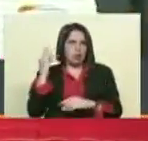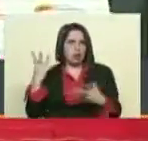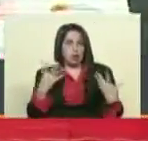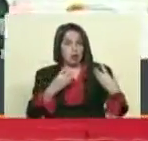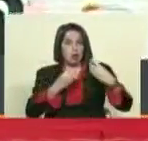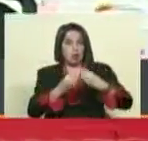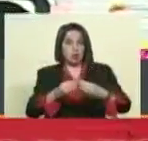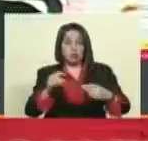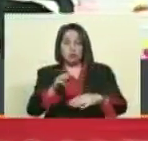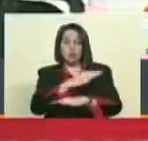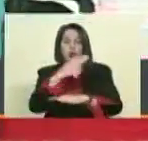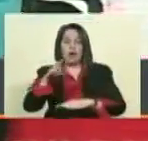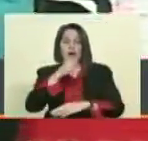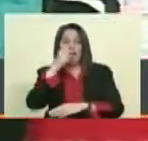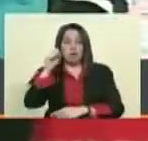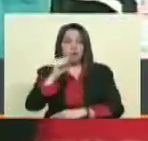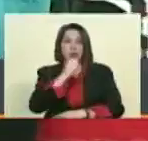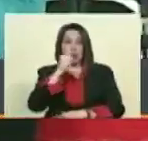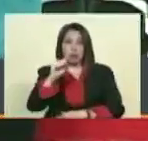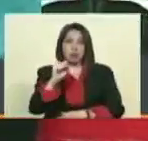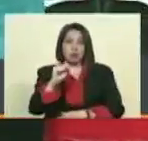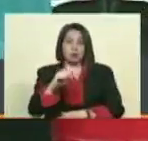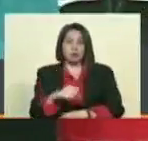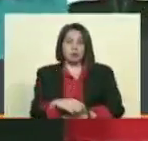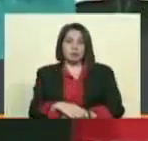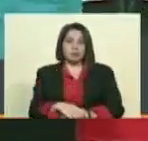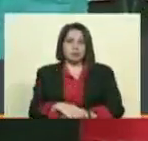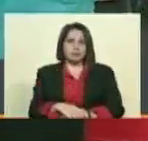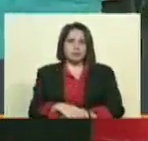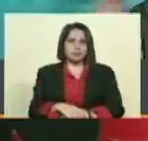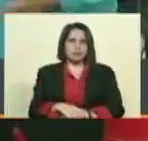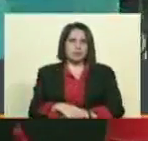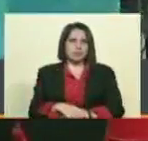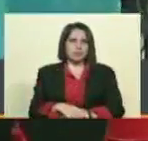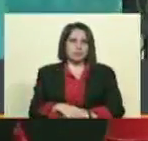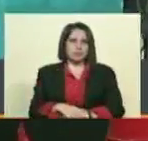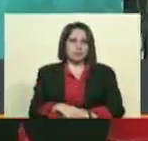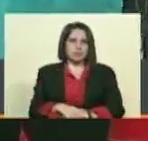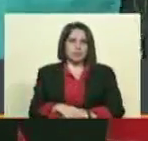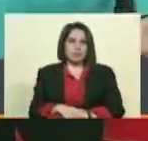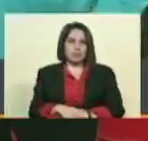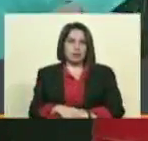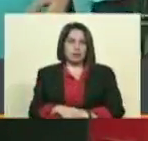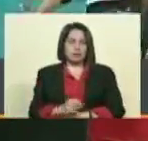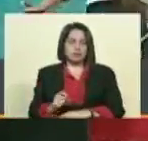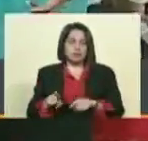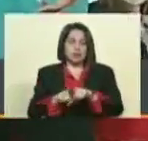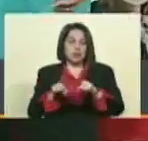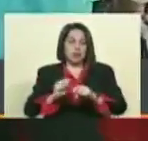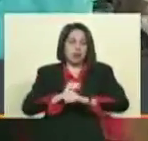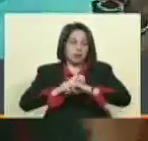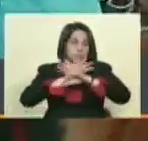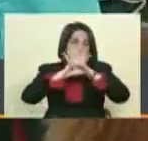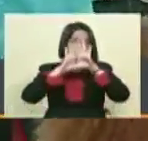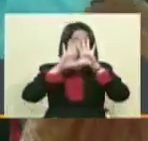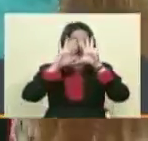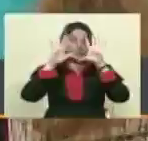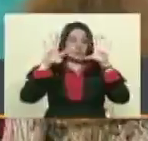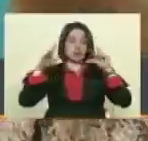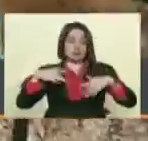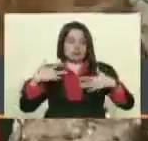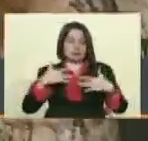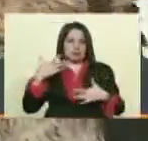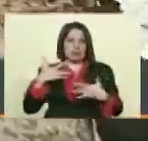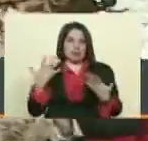Sus cantos, bueno, eran como un amanecer para nosotros en el sentimiento. Vengan para acá